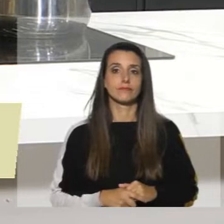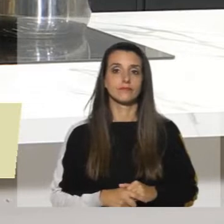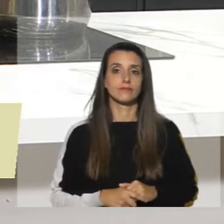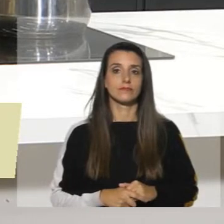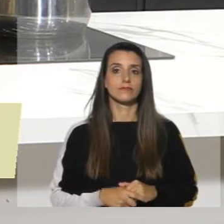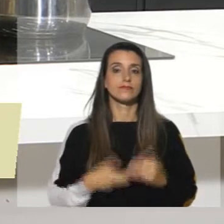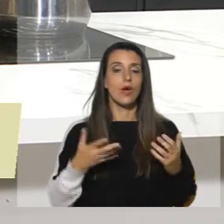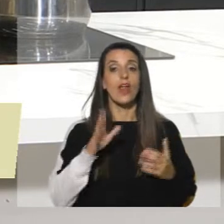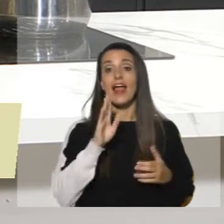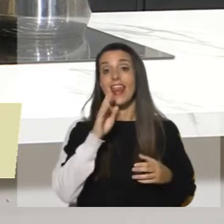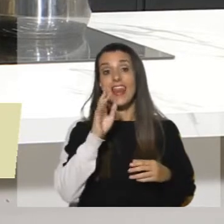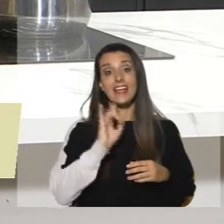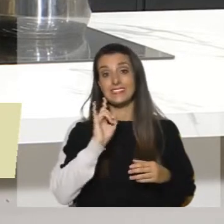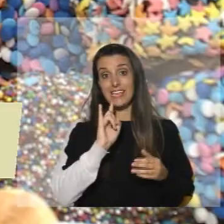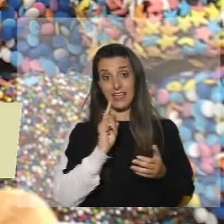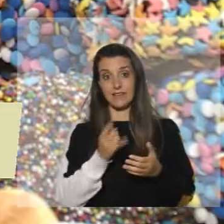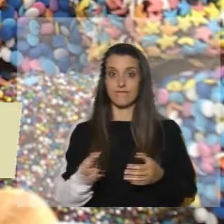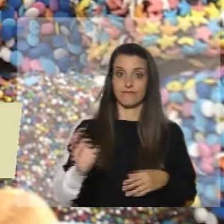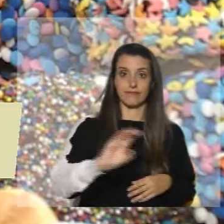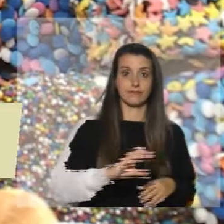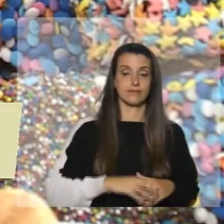y voy con lo último de leche.